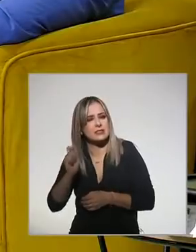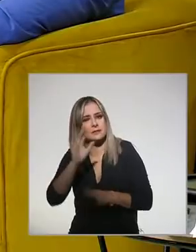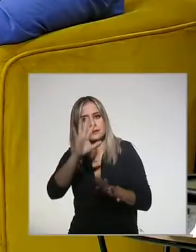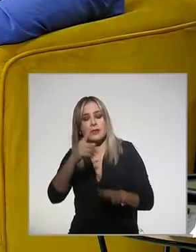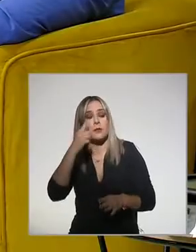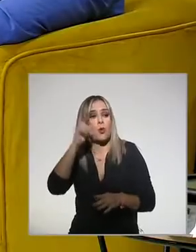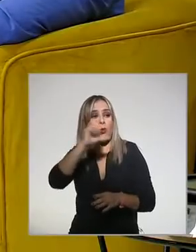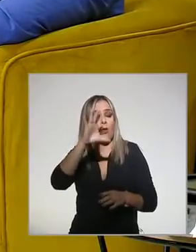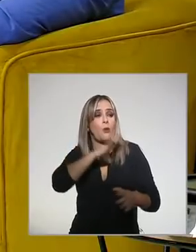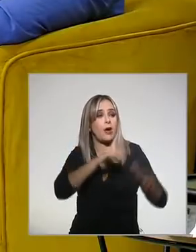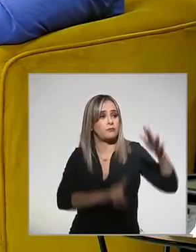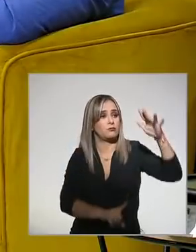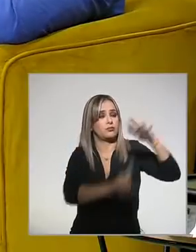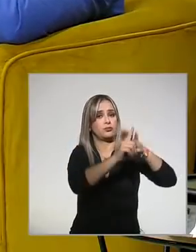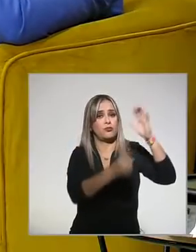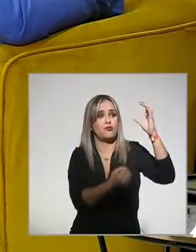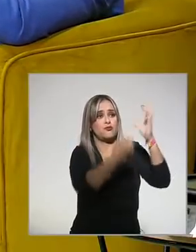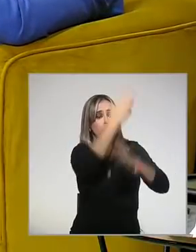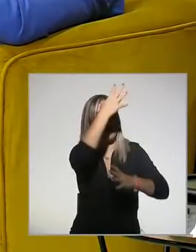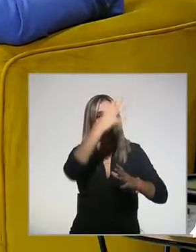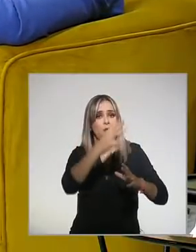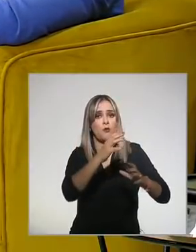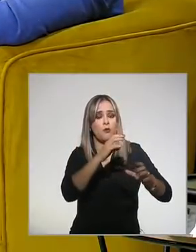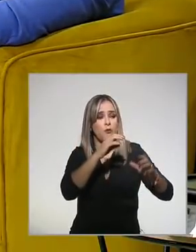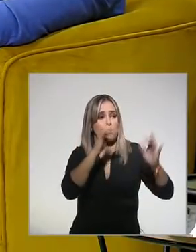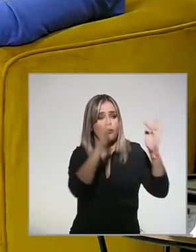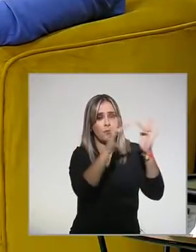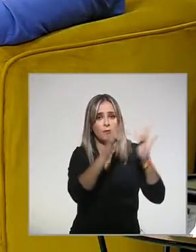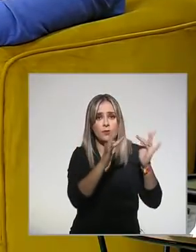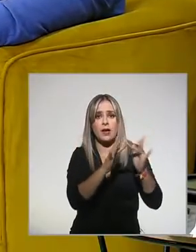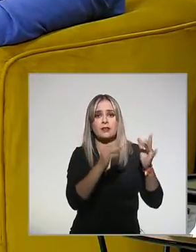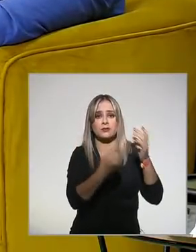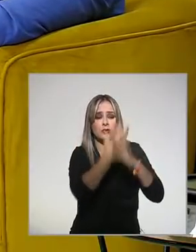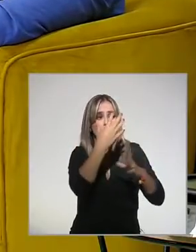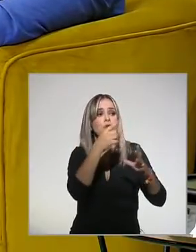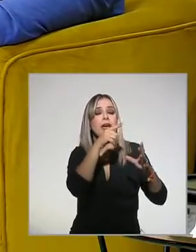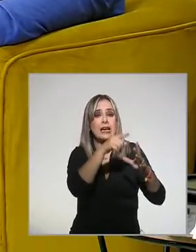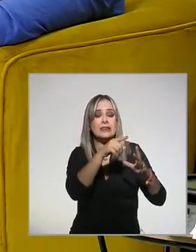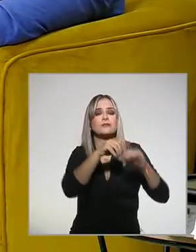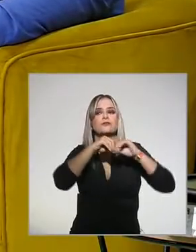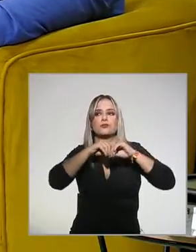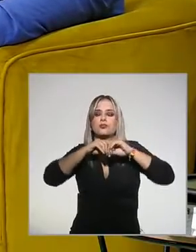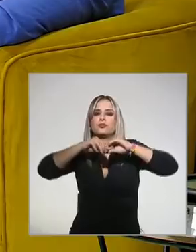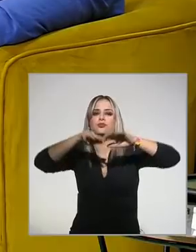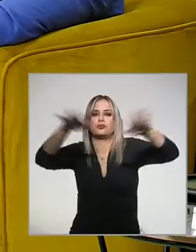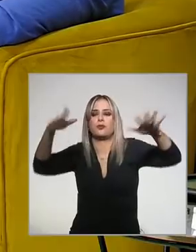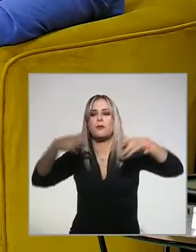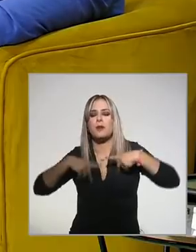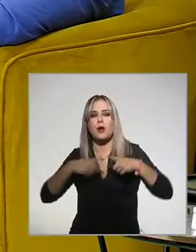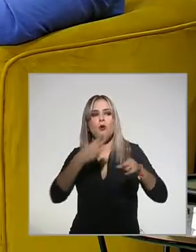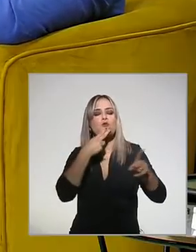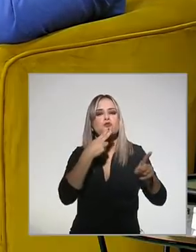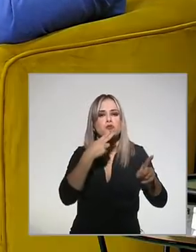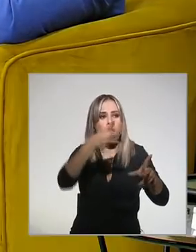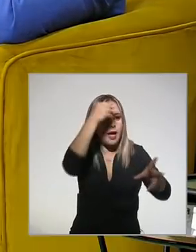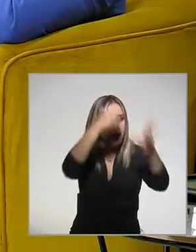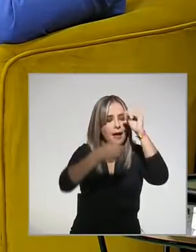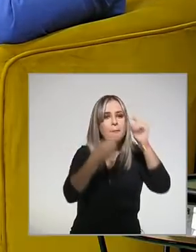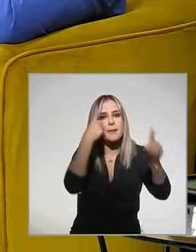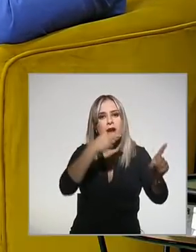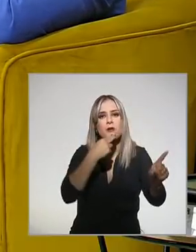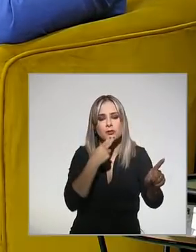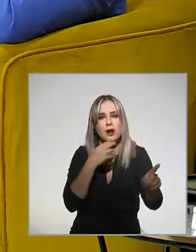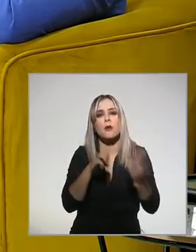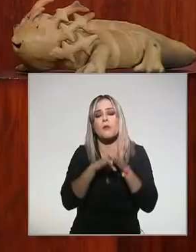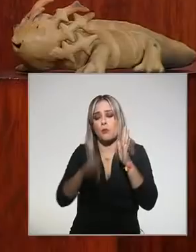medio de comunicación va a ser un cambio en las dinámicas sociales. Uh-huh. Y lo relaciono también con el hecho de que ahorita hablamos de las